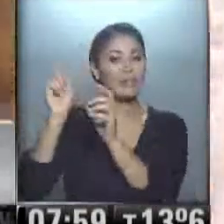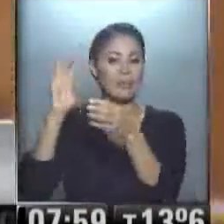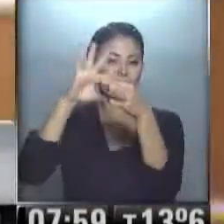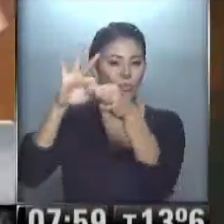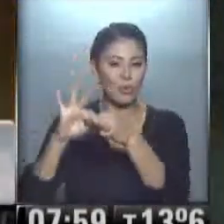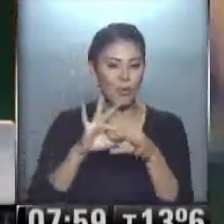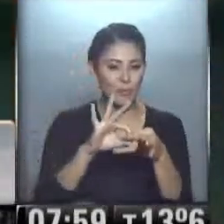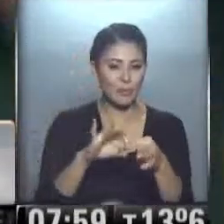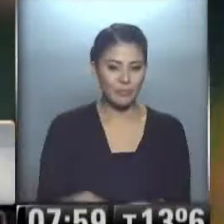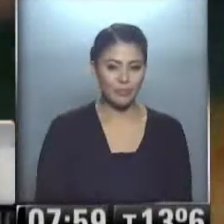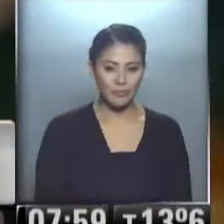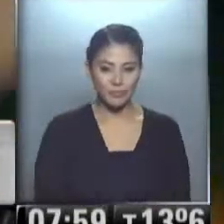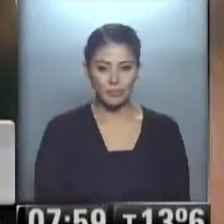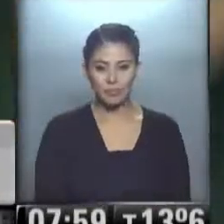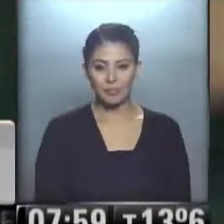sumando.